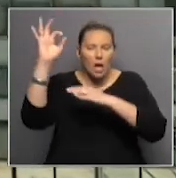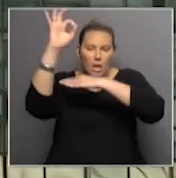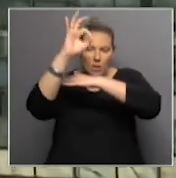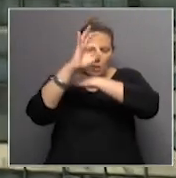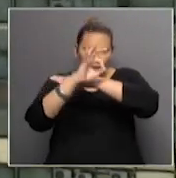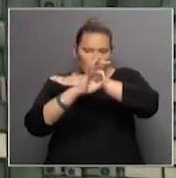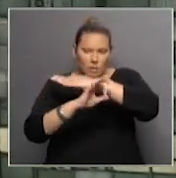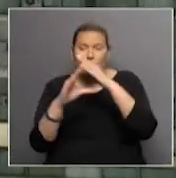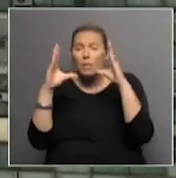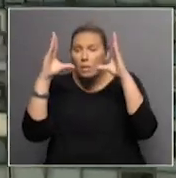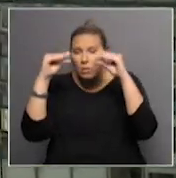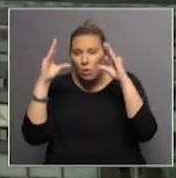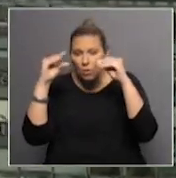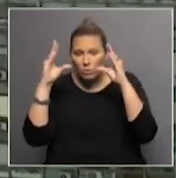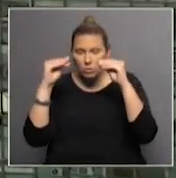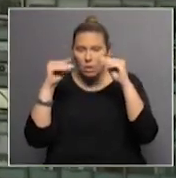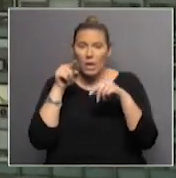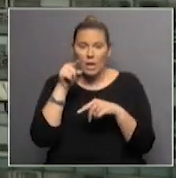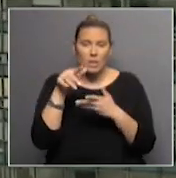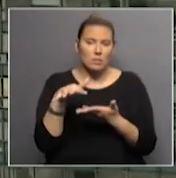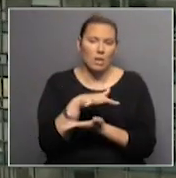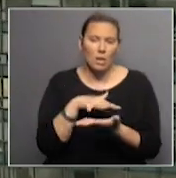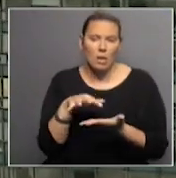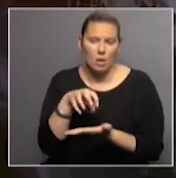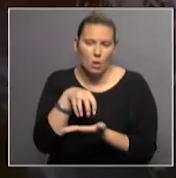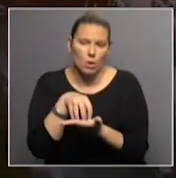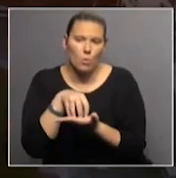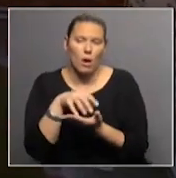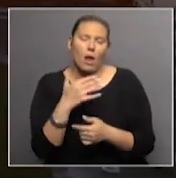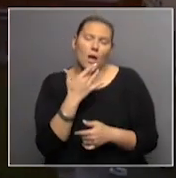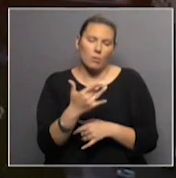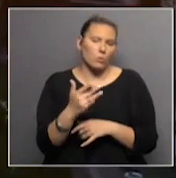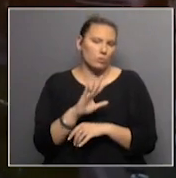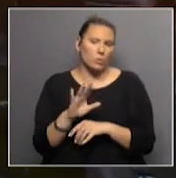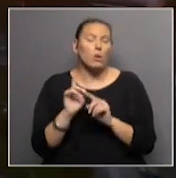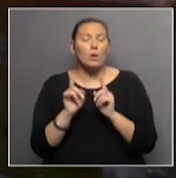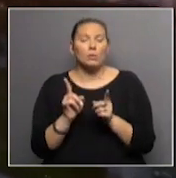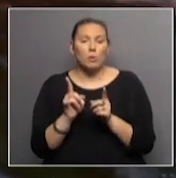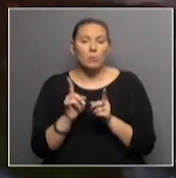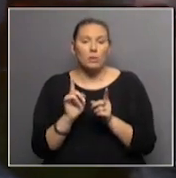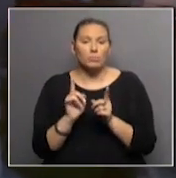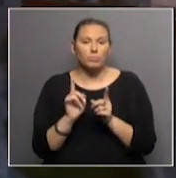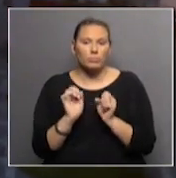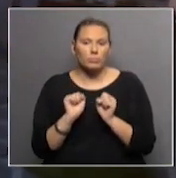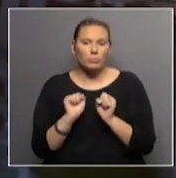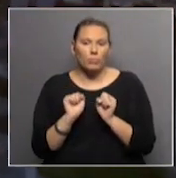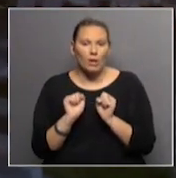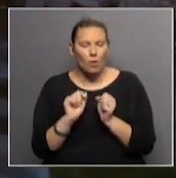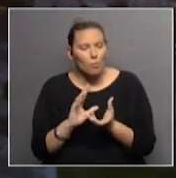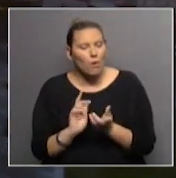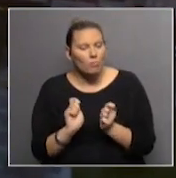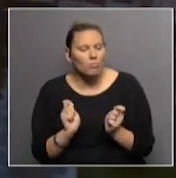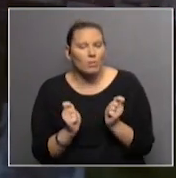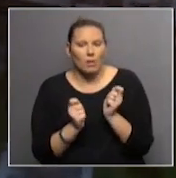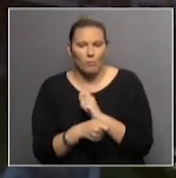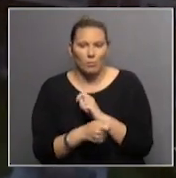sol, las noches en ese lugar son alucinantes. Es un lugar también que hemos sabido como convertirlo y